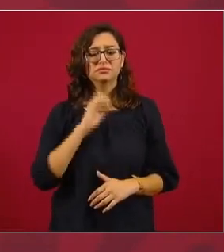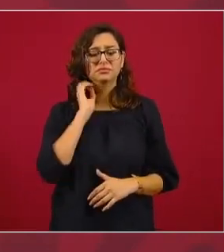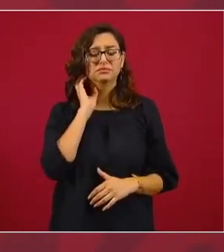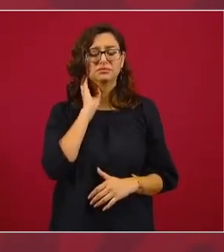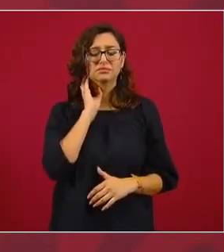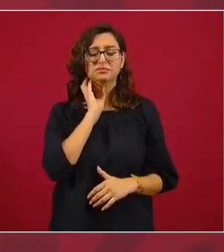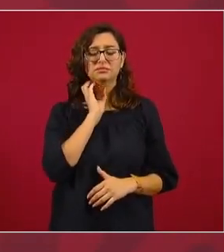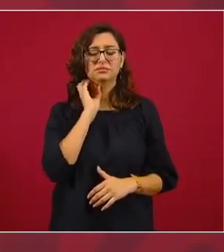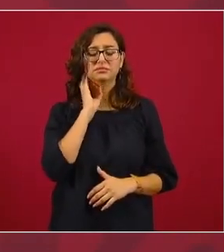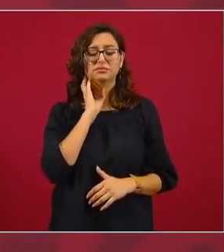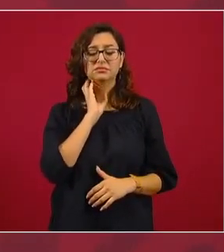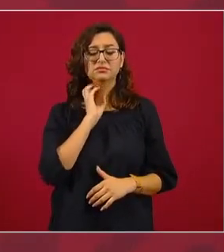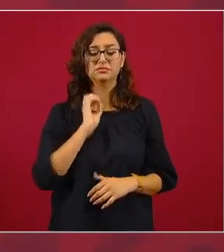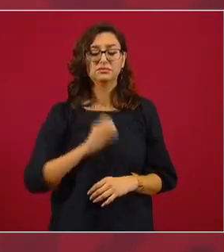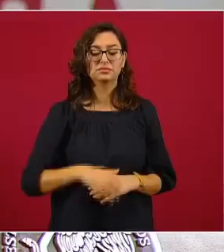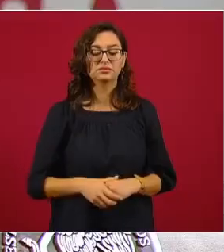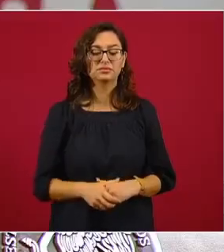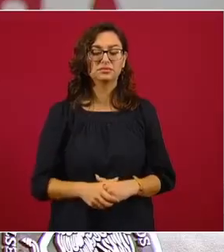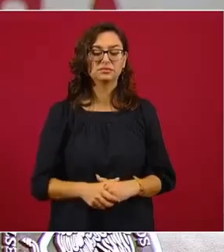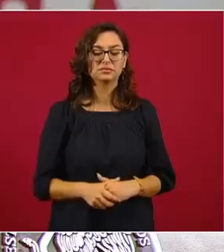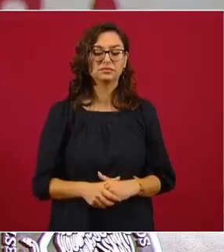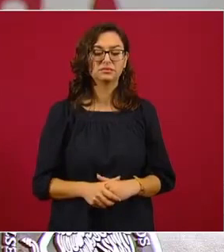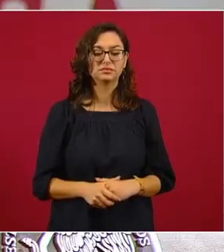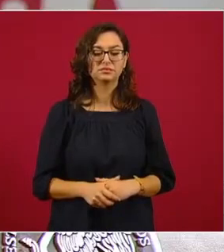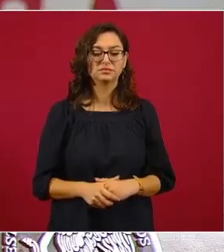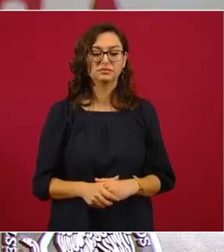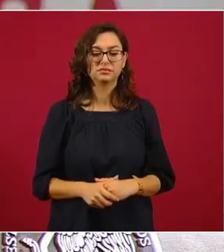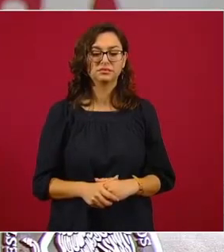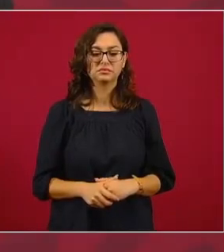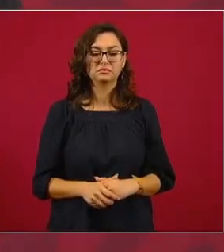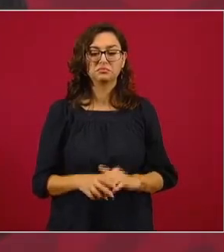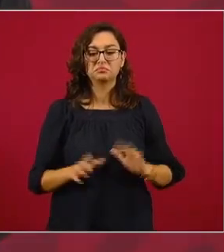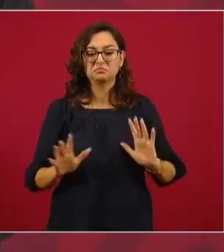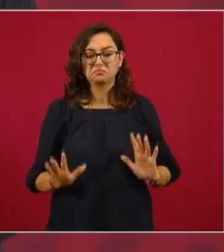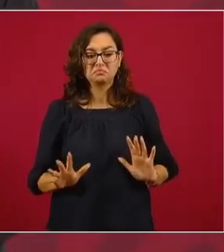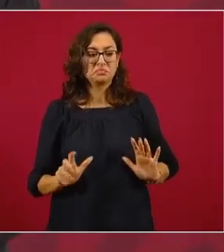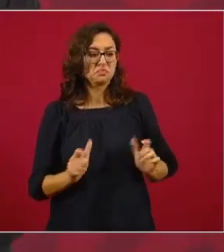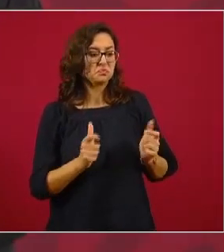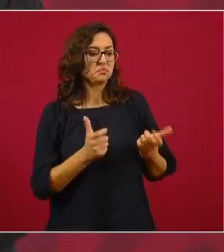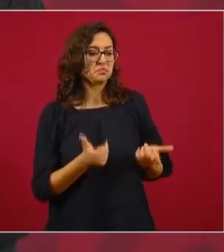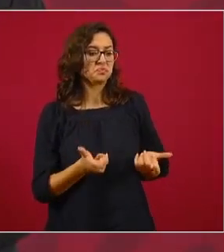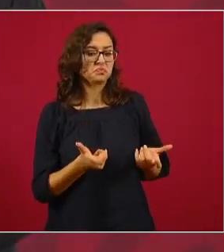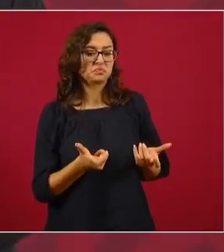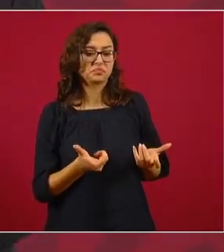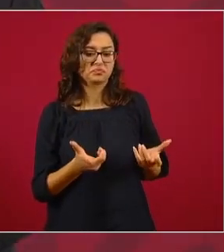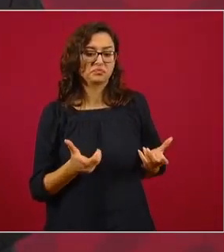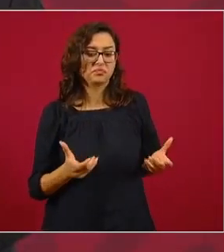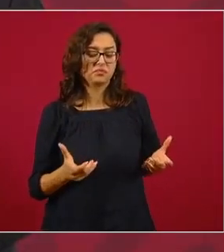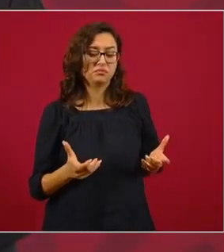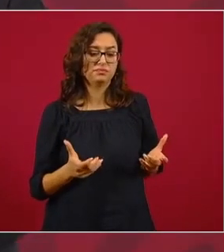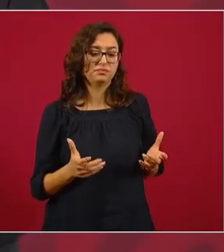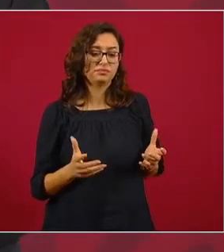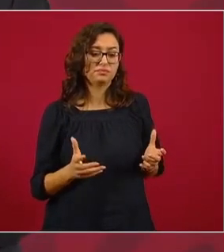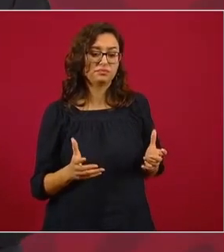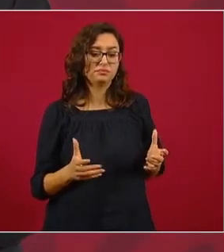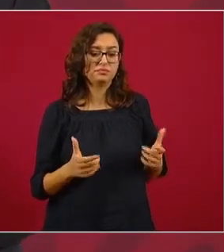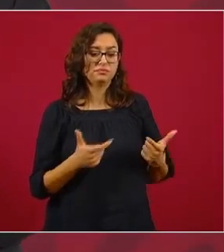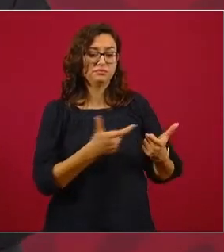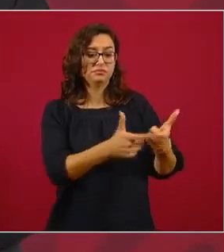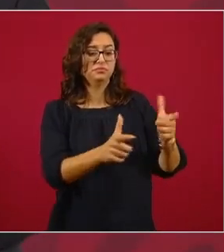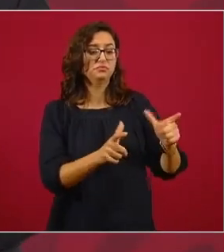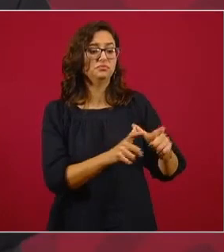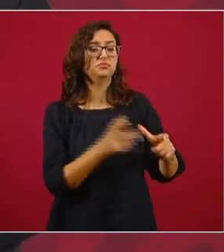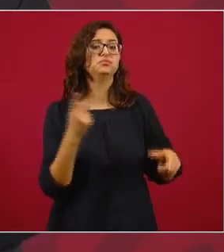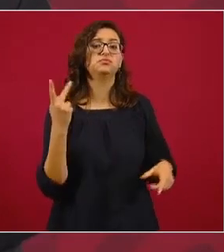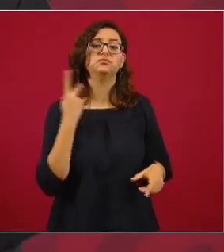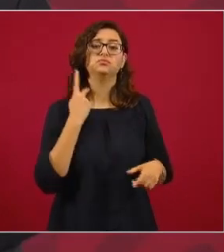Puede ser que haya en las élites de la llamada clase política